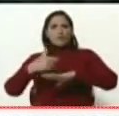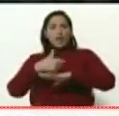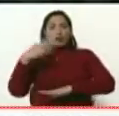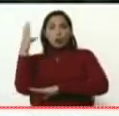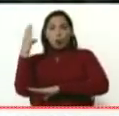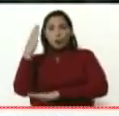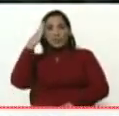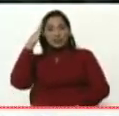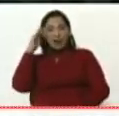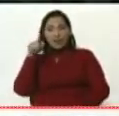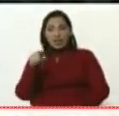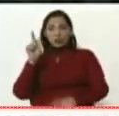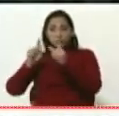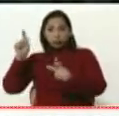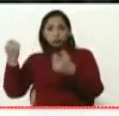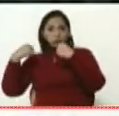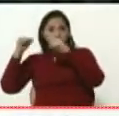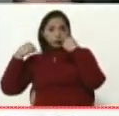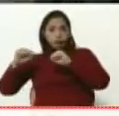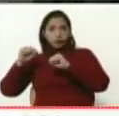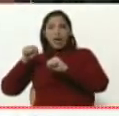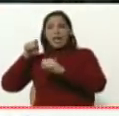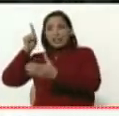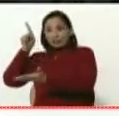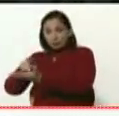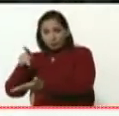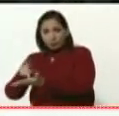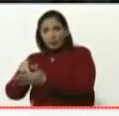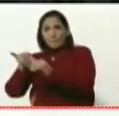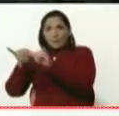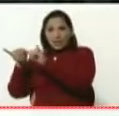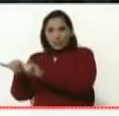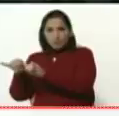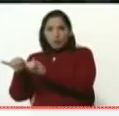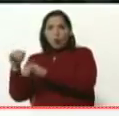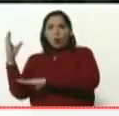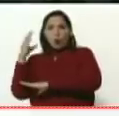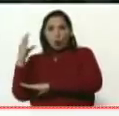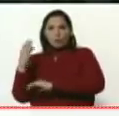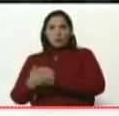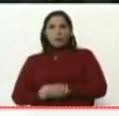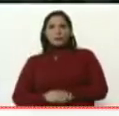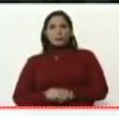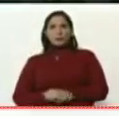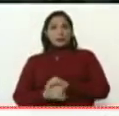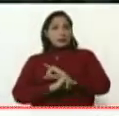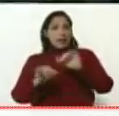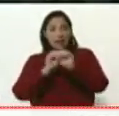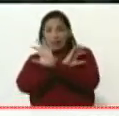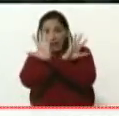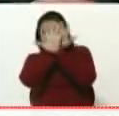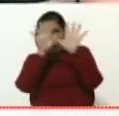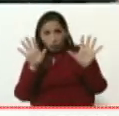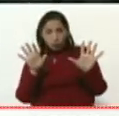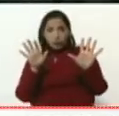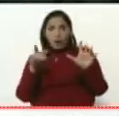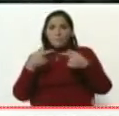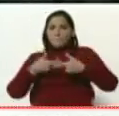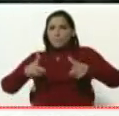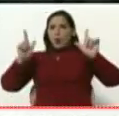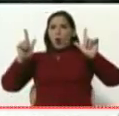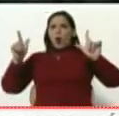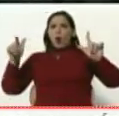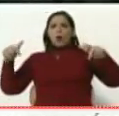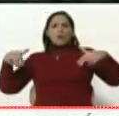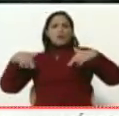que estos paramilitares se están entrenando allá, en su propio territorio. Queda perfectamente establecido que se les permitió el libre tránsito